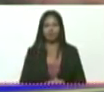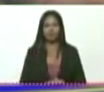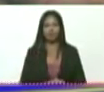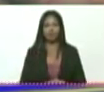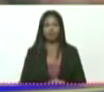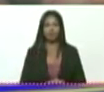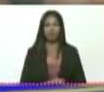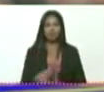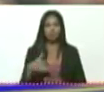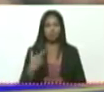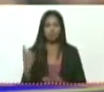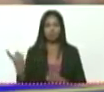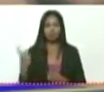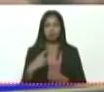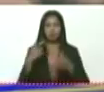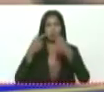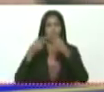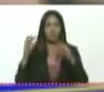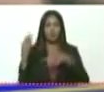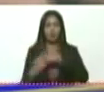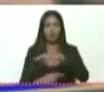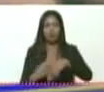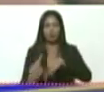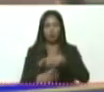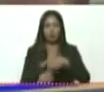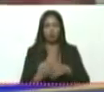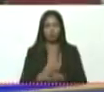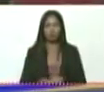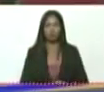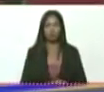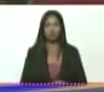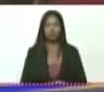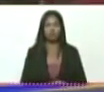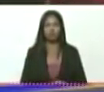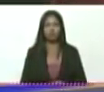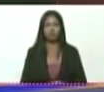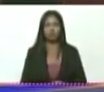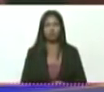Lo que pudiera venir es otra revolución,